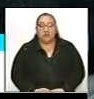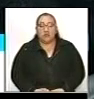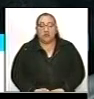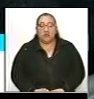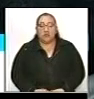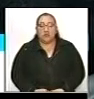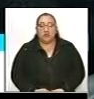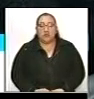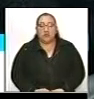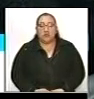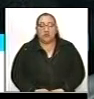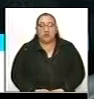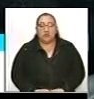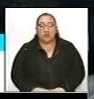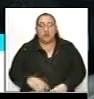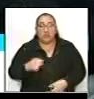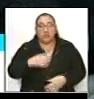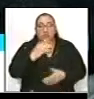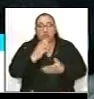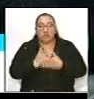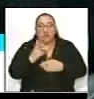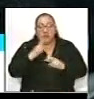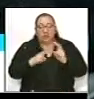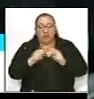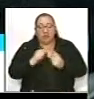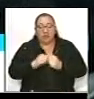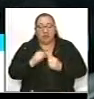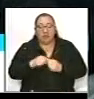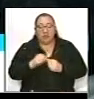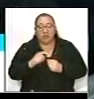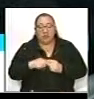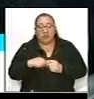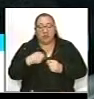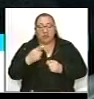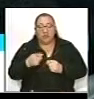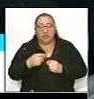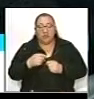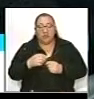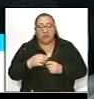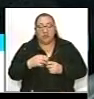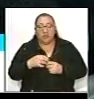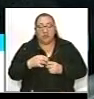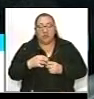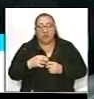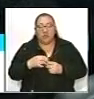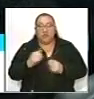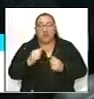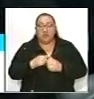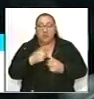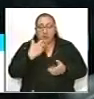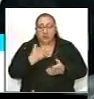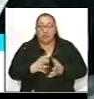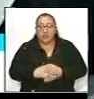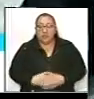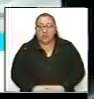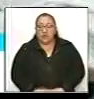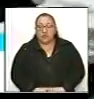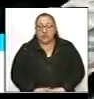analizar en vista de esta o las sucesivas mesas que existan. Muchísimas gracias.